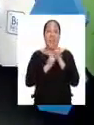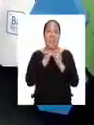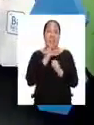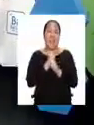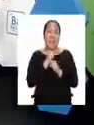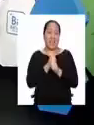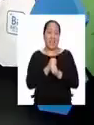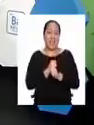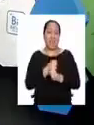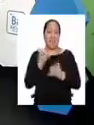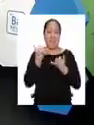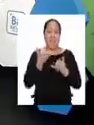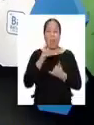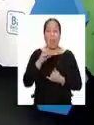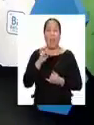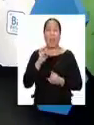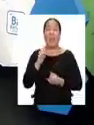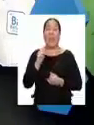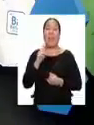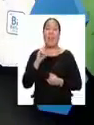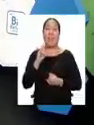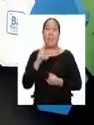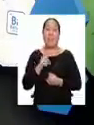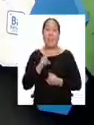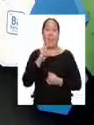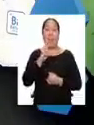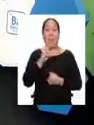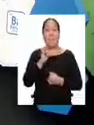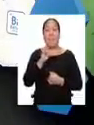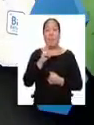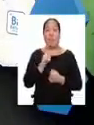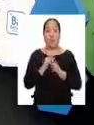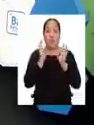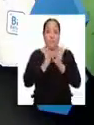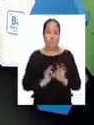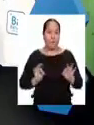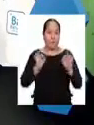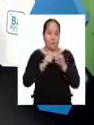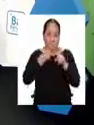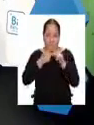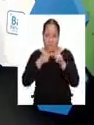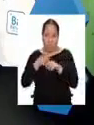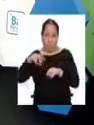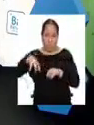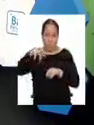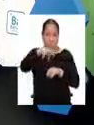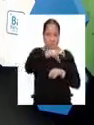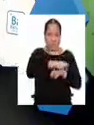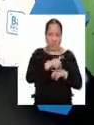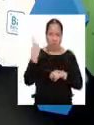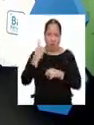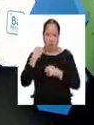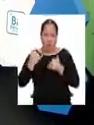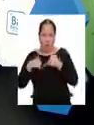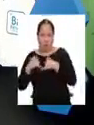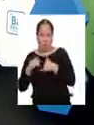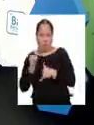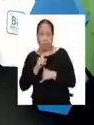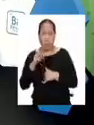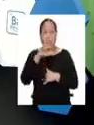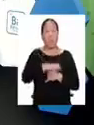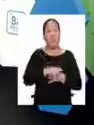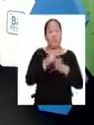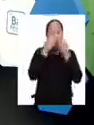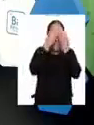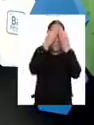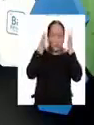ahora, la realidad virtual ha sido importantísima para distintos rubros, más allá del entretenimiento, y ha despertado cuestionamientos